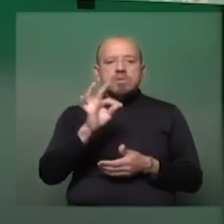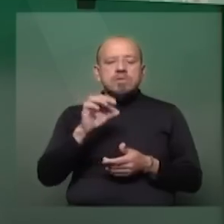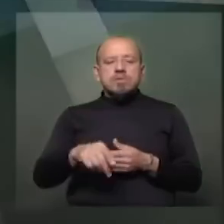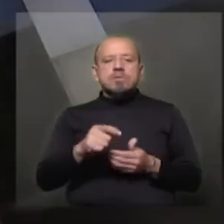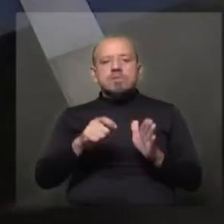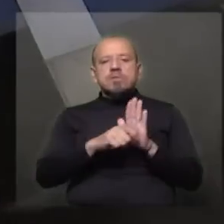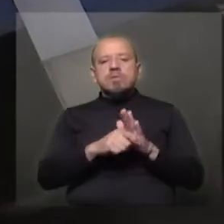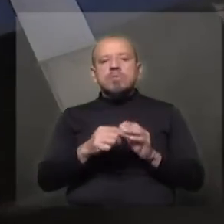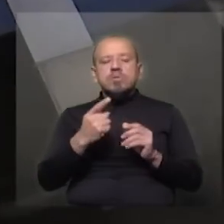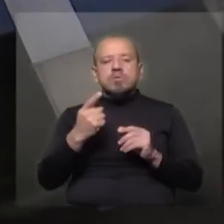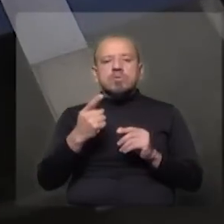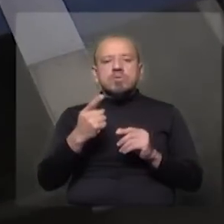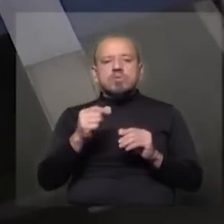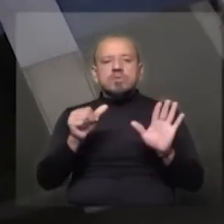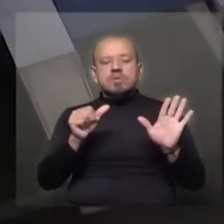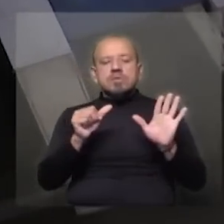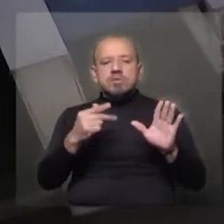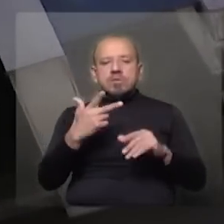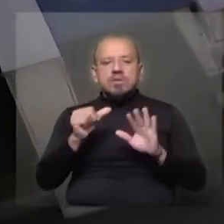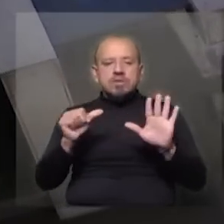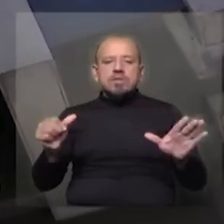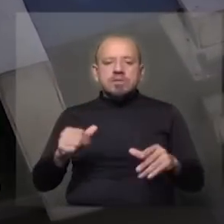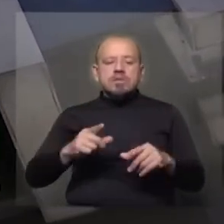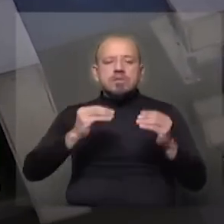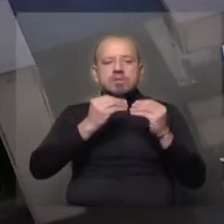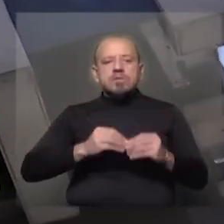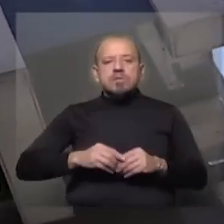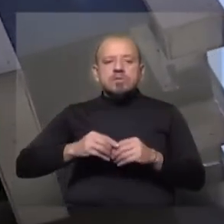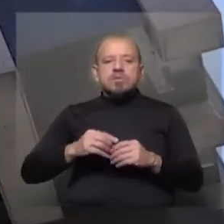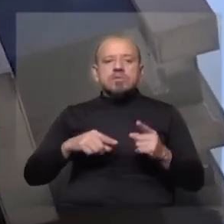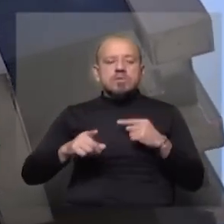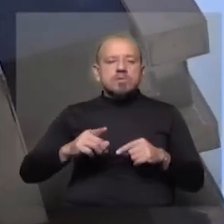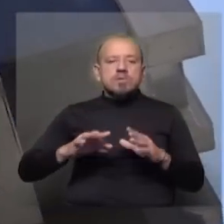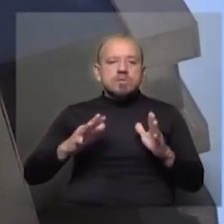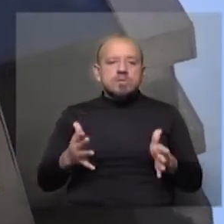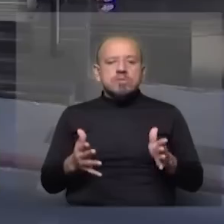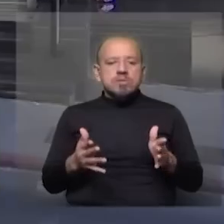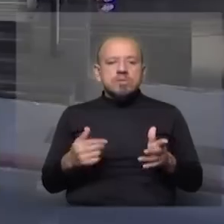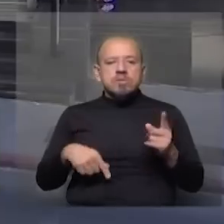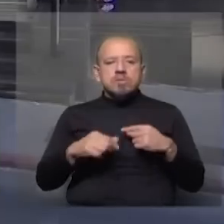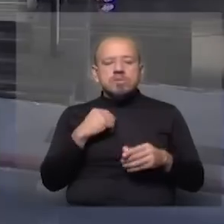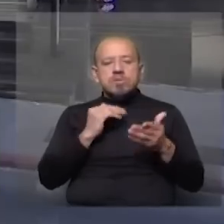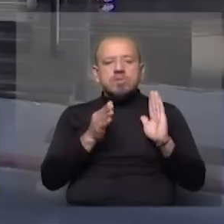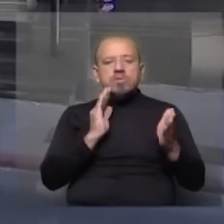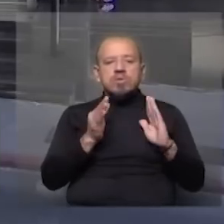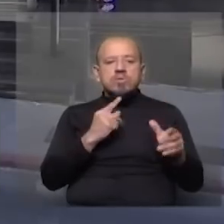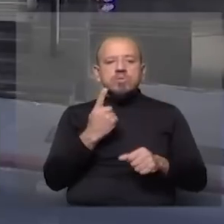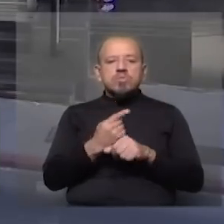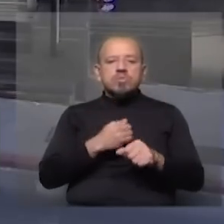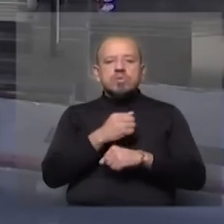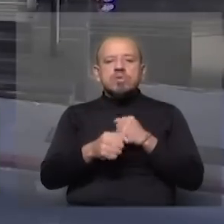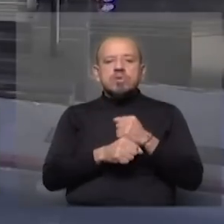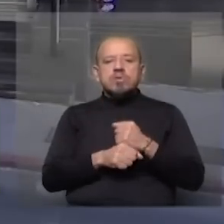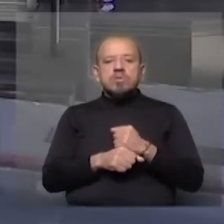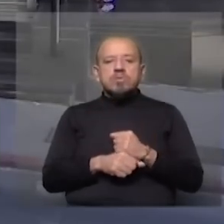artículo 636 de la rendición de cuentas que establece la inhibición a ejercer como abogados Durante un año una